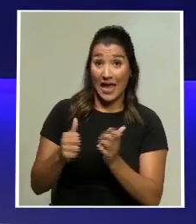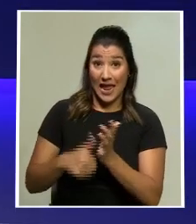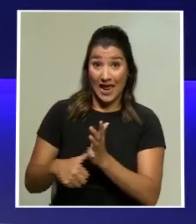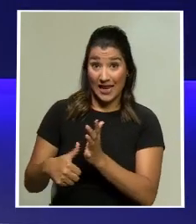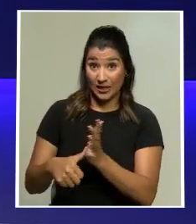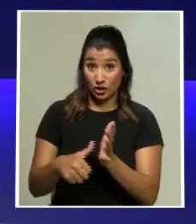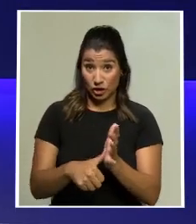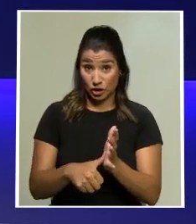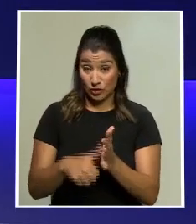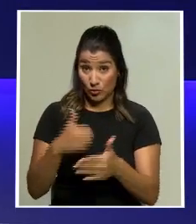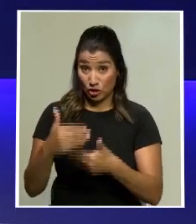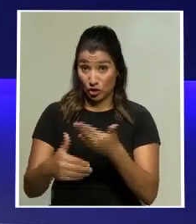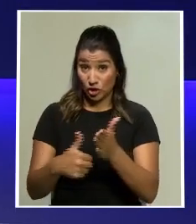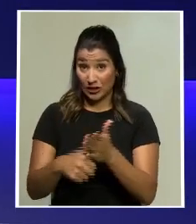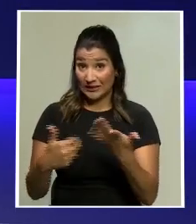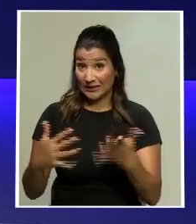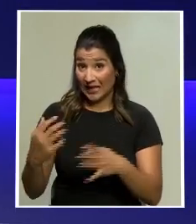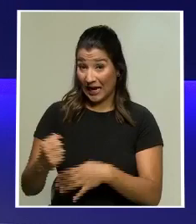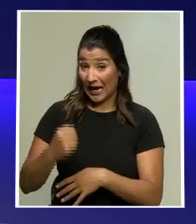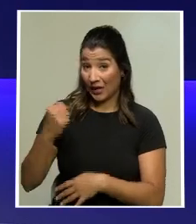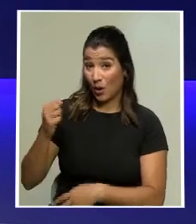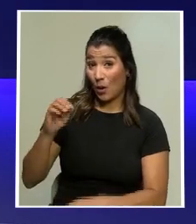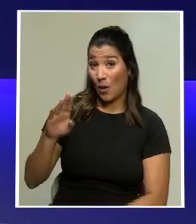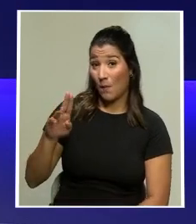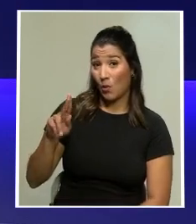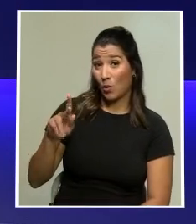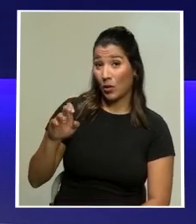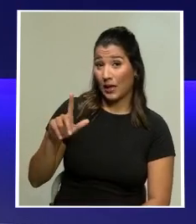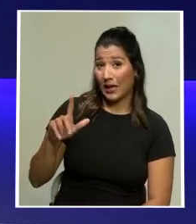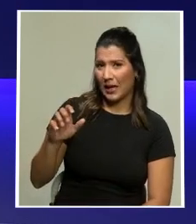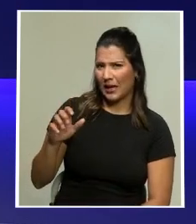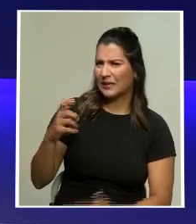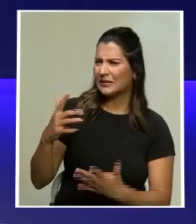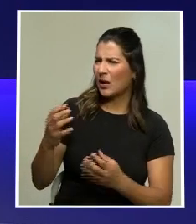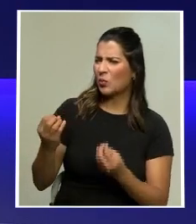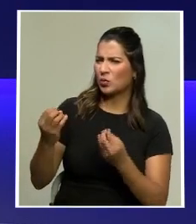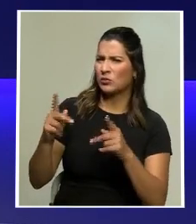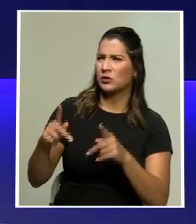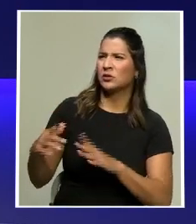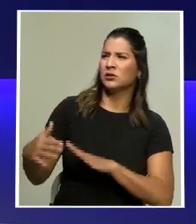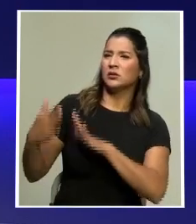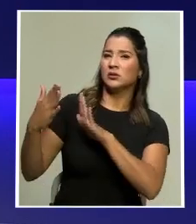ganado, ha habido ya mucho desplante de matonería